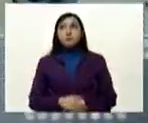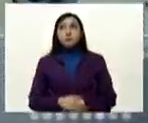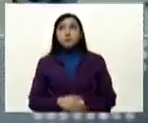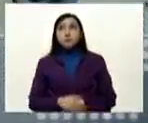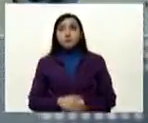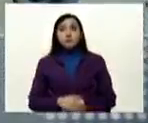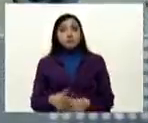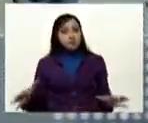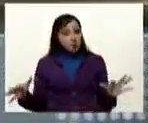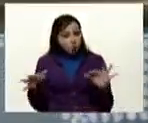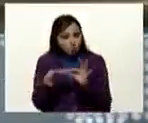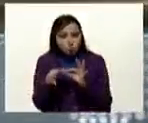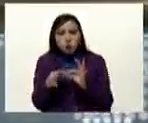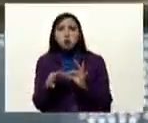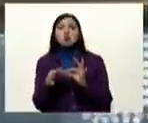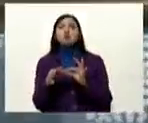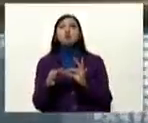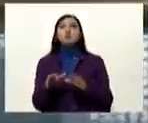inseparables.